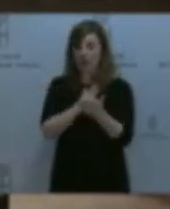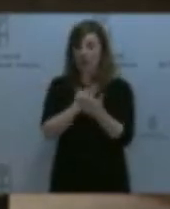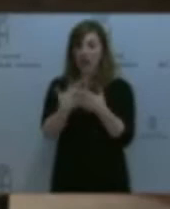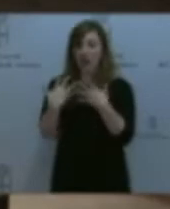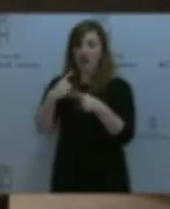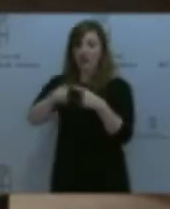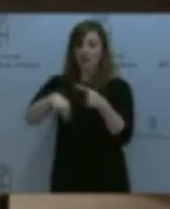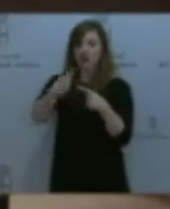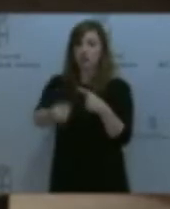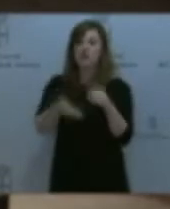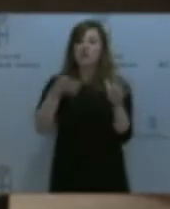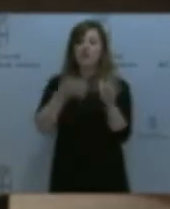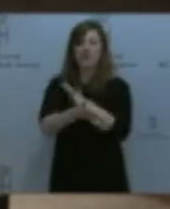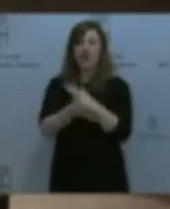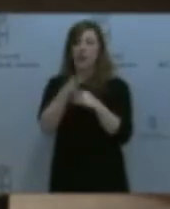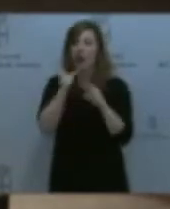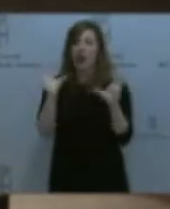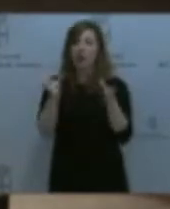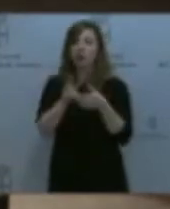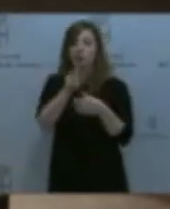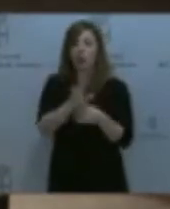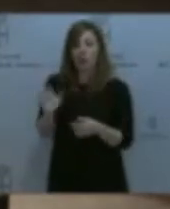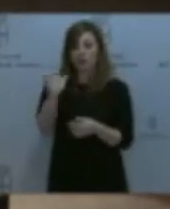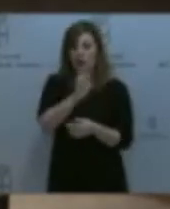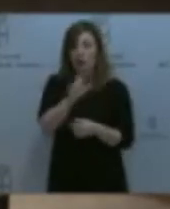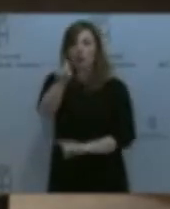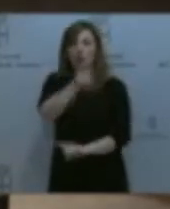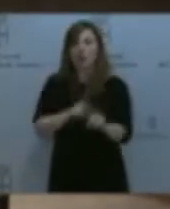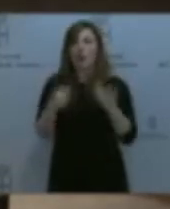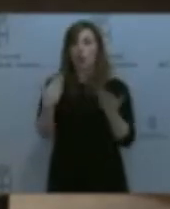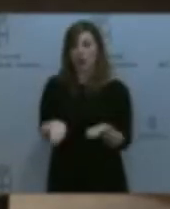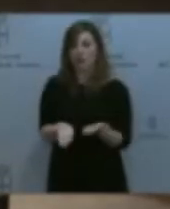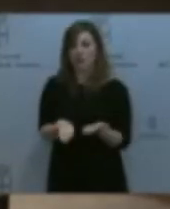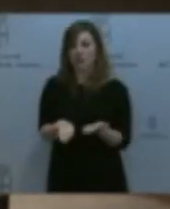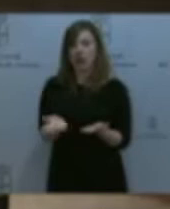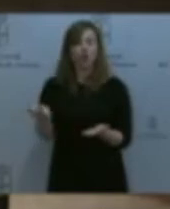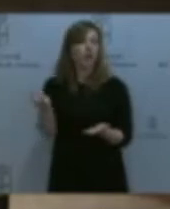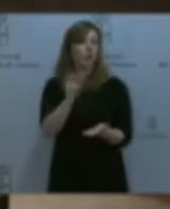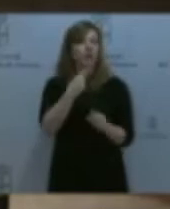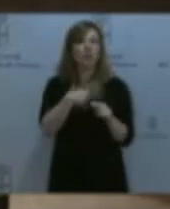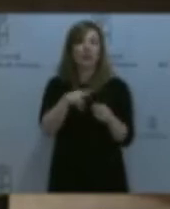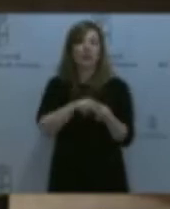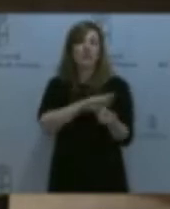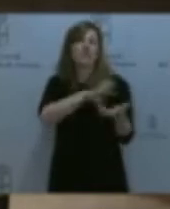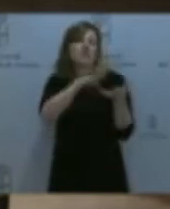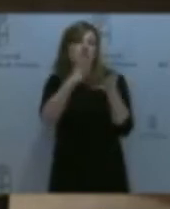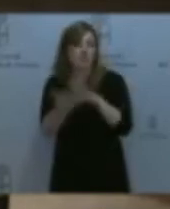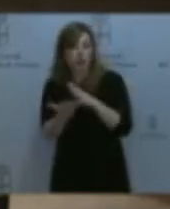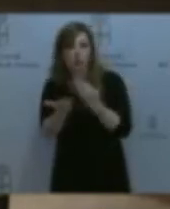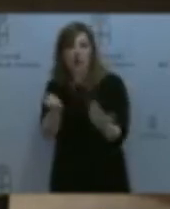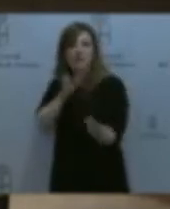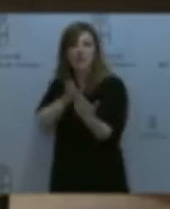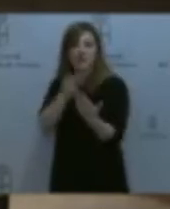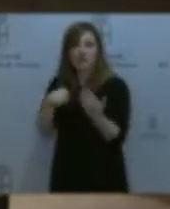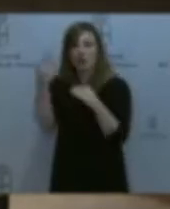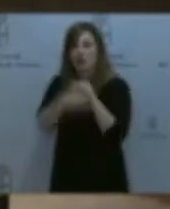una regla de oro para el conjunto de la Unión Europea. El problema no es cuando las políticas de transformación se enfrentan a límites, sino